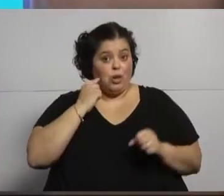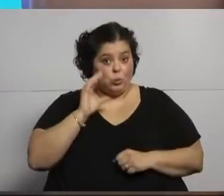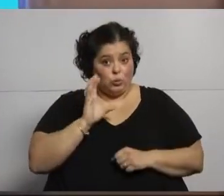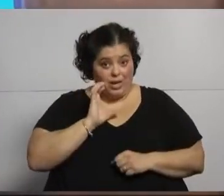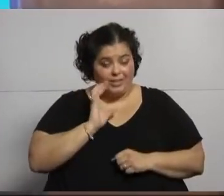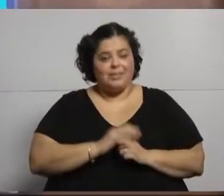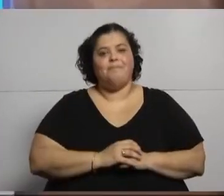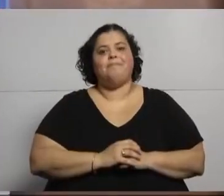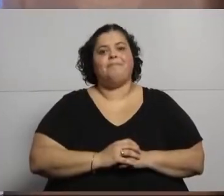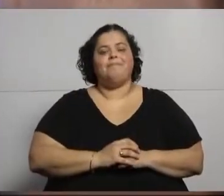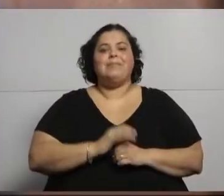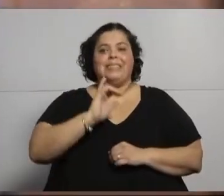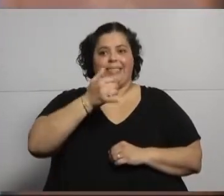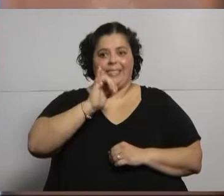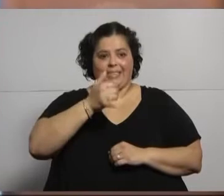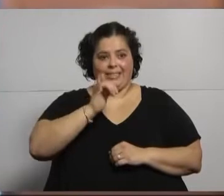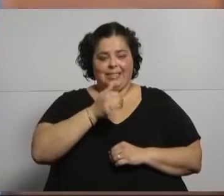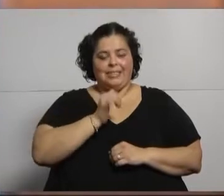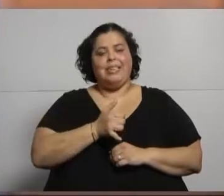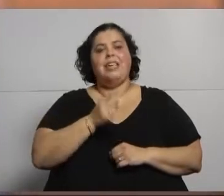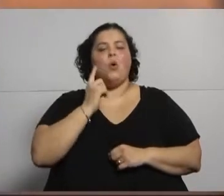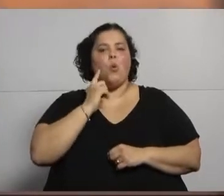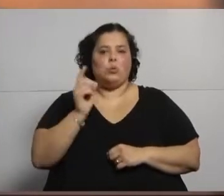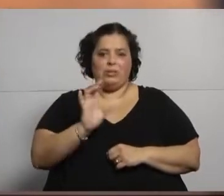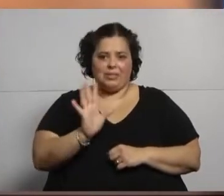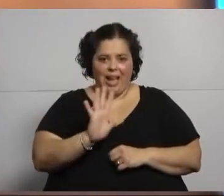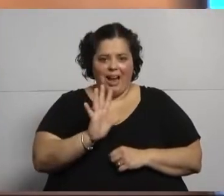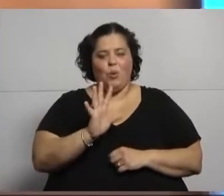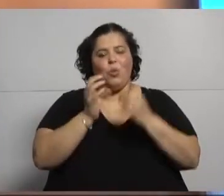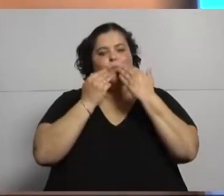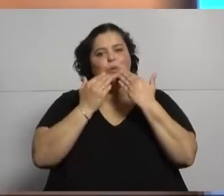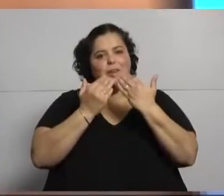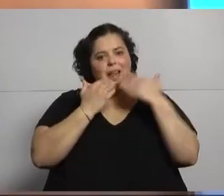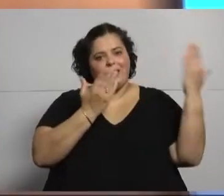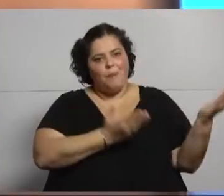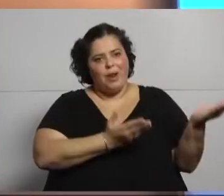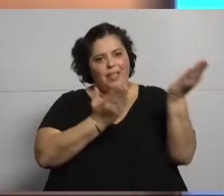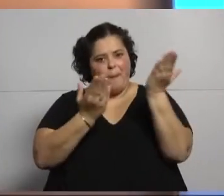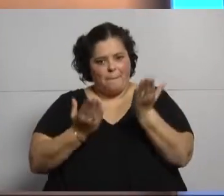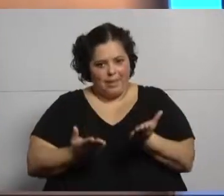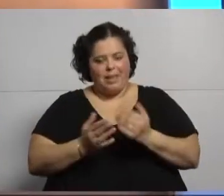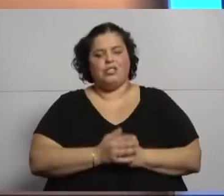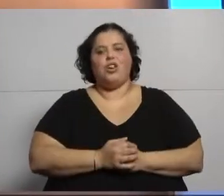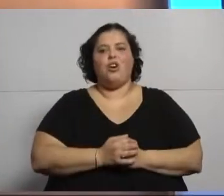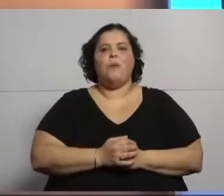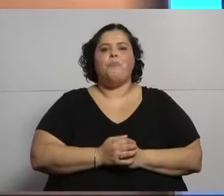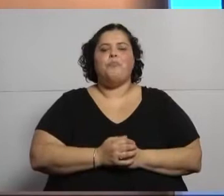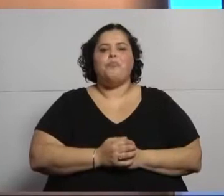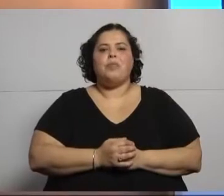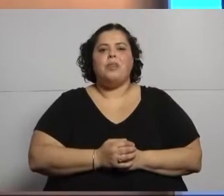Sí, un saludo, ¿qué tal? Felipe Guzmán desde Bogotá, muchas gracias por esta invitación, reciban un cordial saludo a todos los que nos